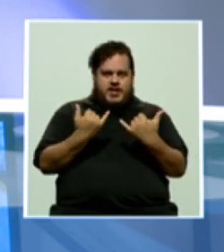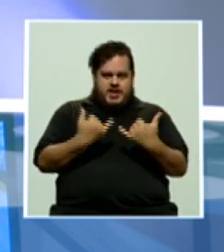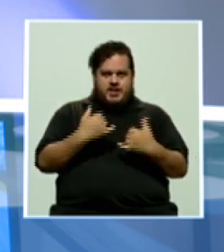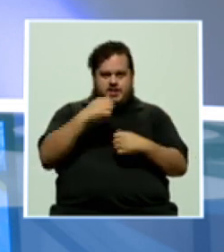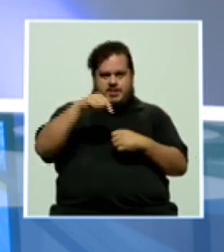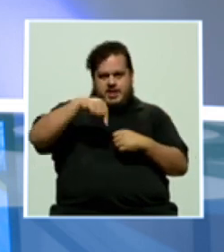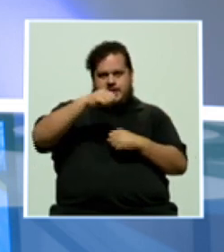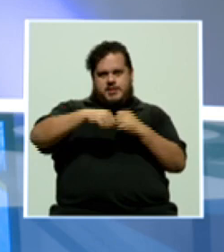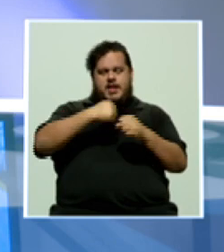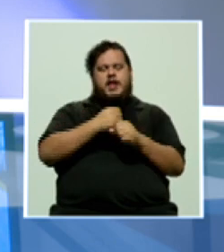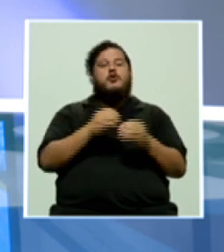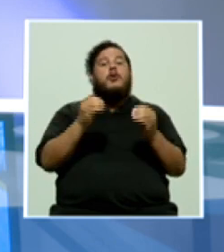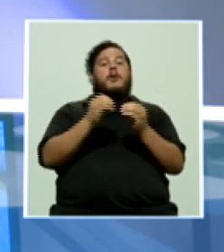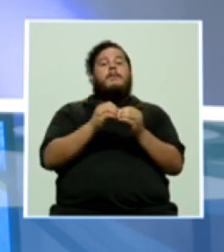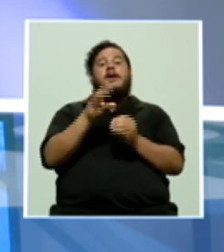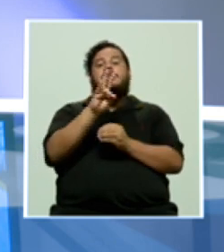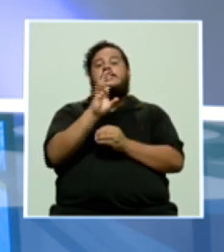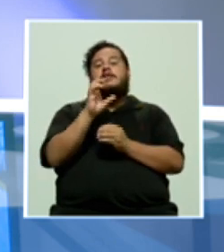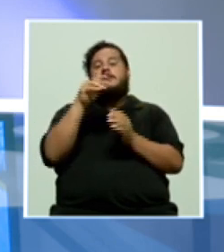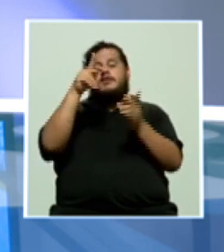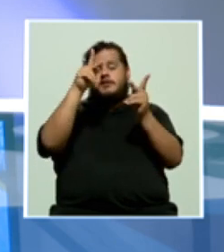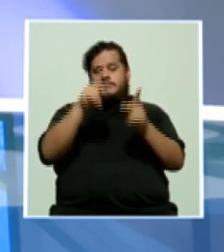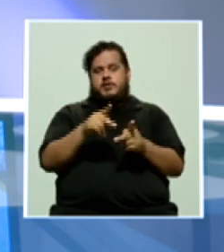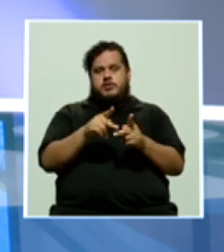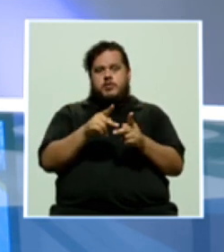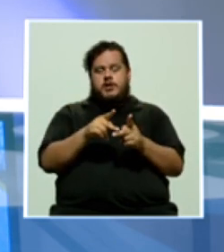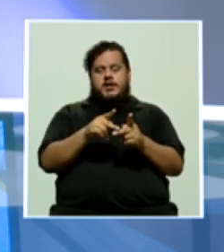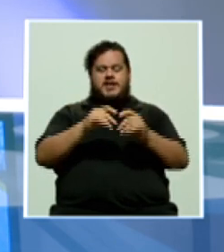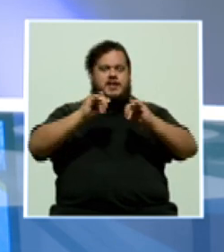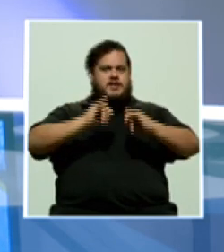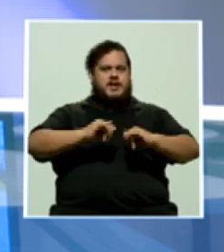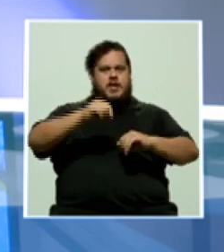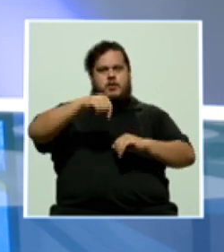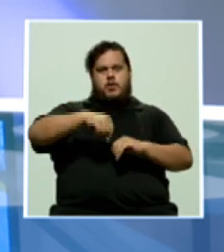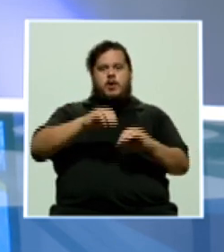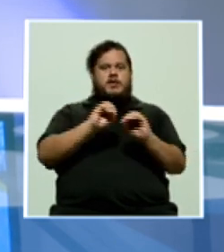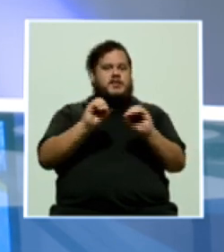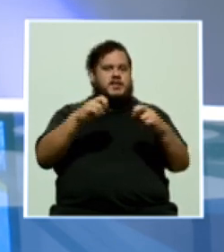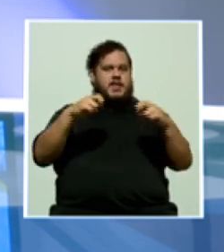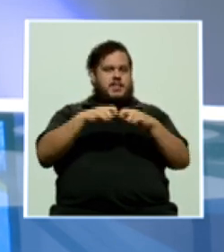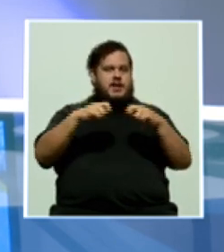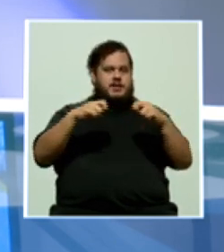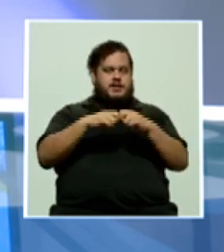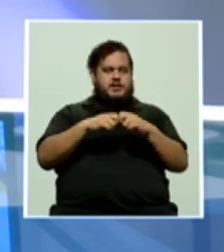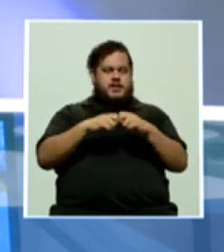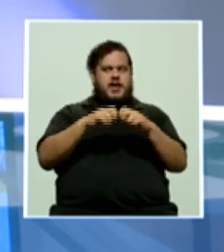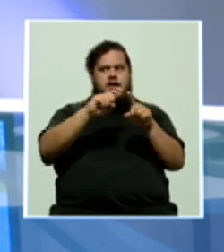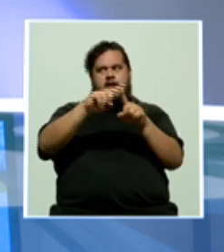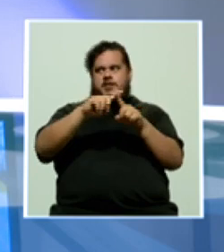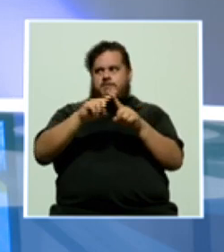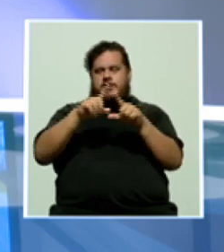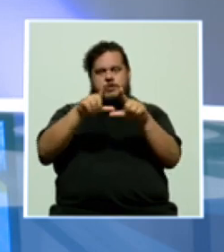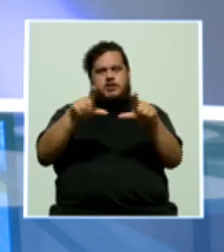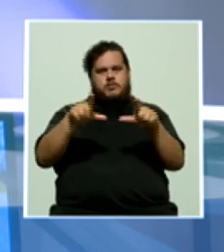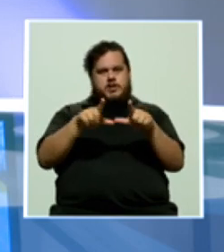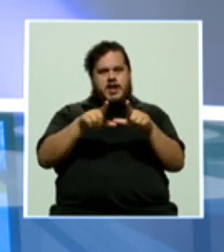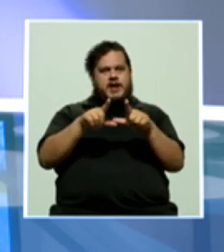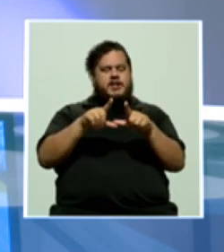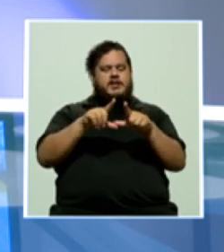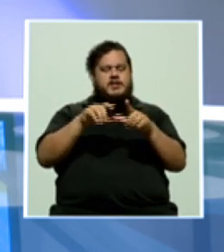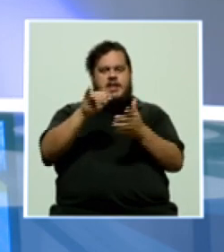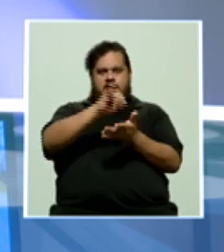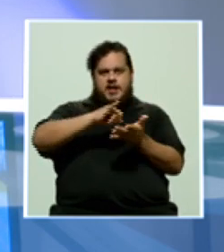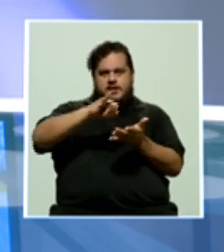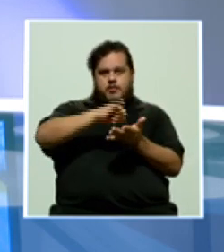Además, más de 700 personas se quedaron hoy sin electricidad en distintos sectores del área